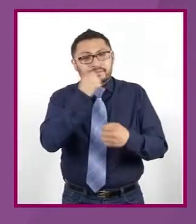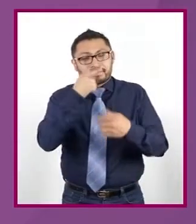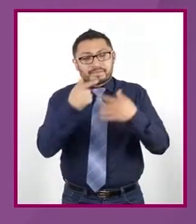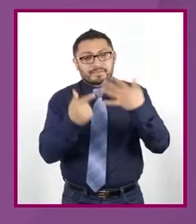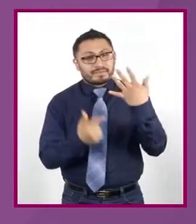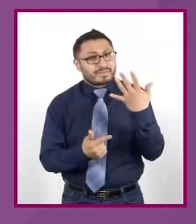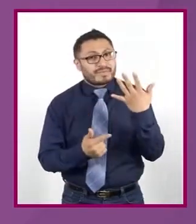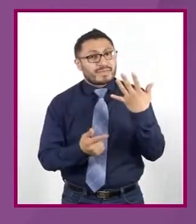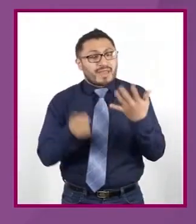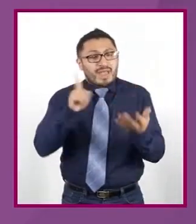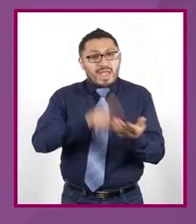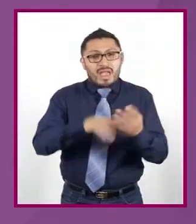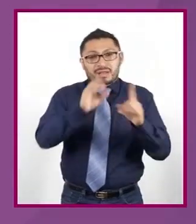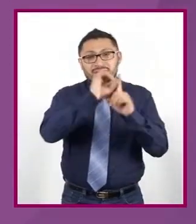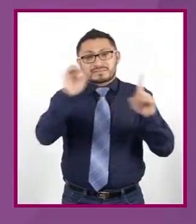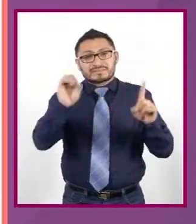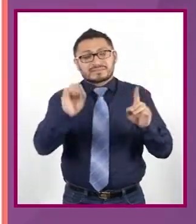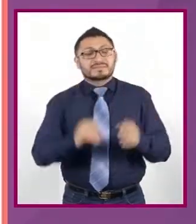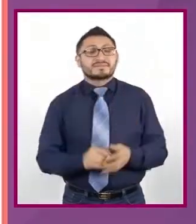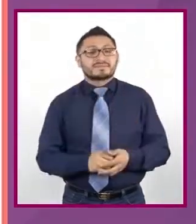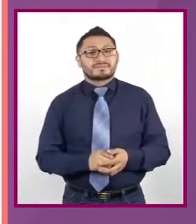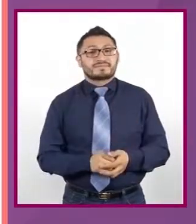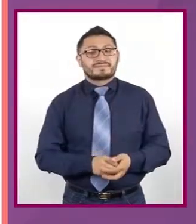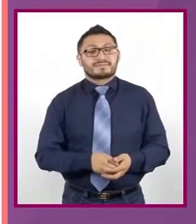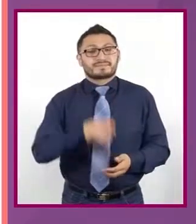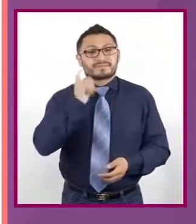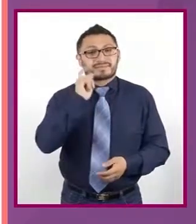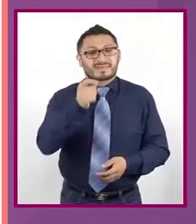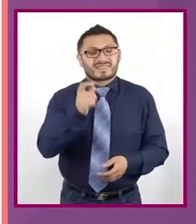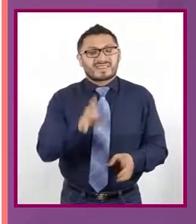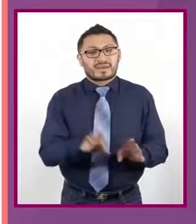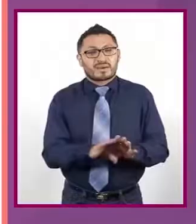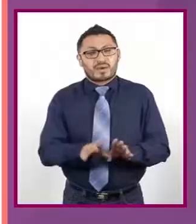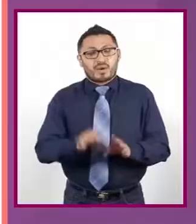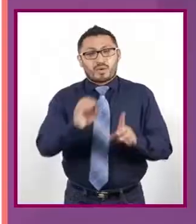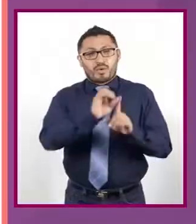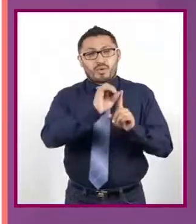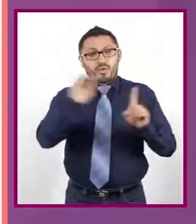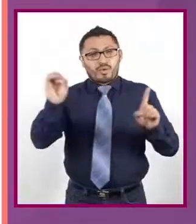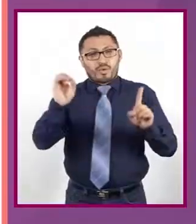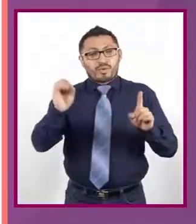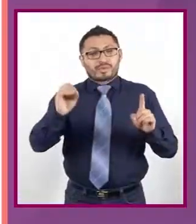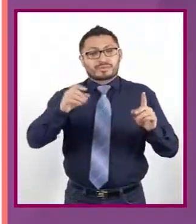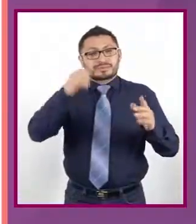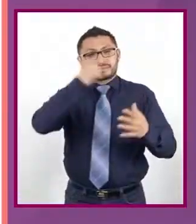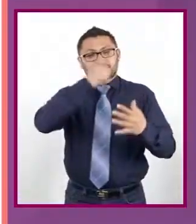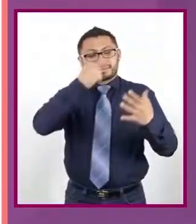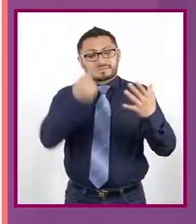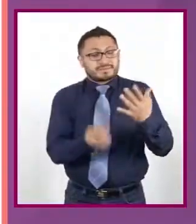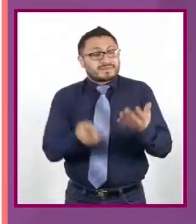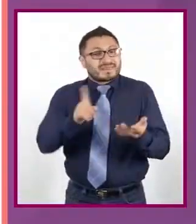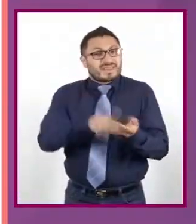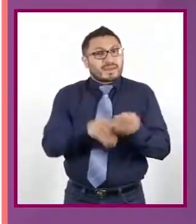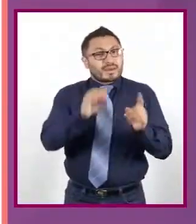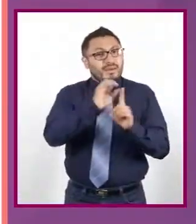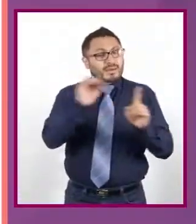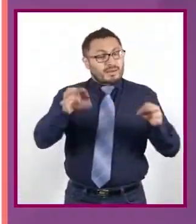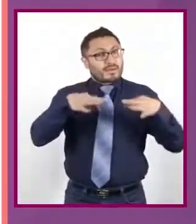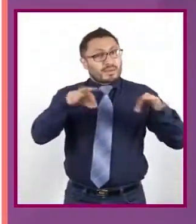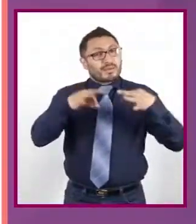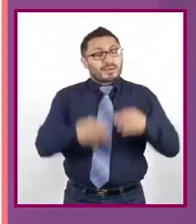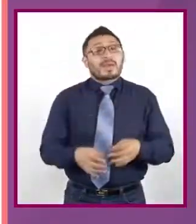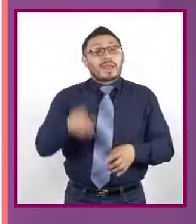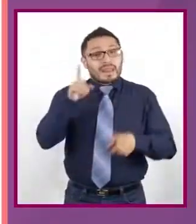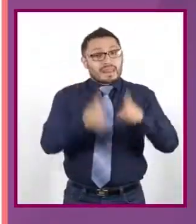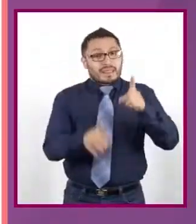aspectos en su estructura y formato. Estas se refieren al ordenamiento de las partes que conforman estos documentos.